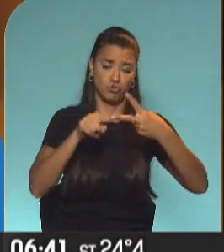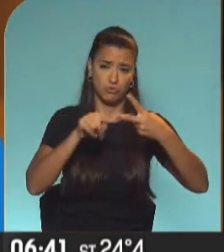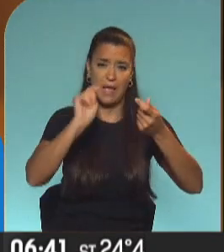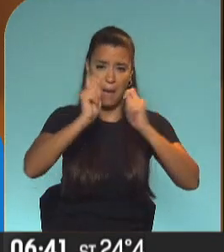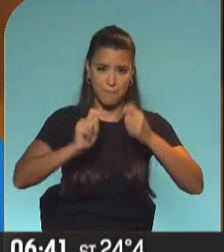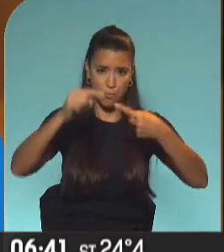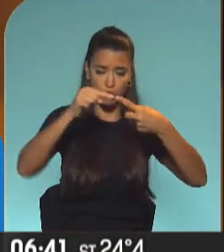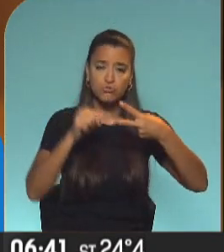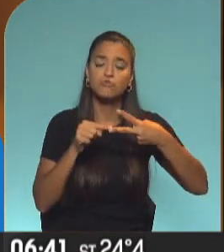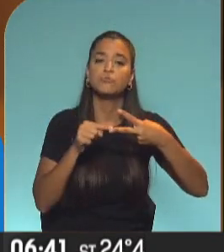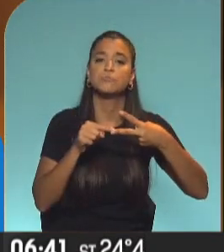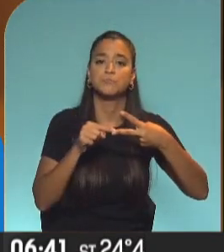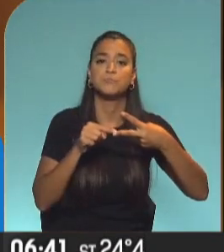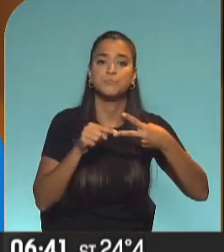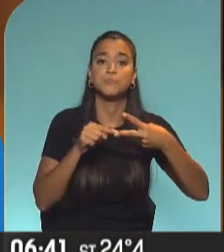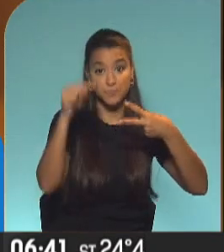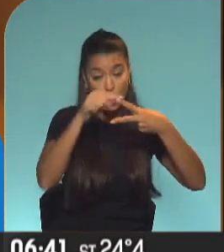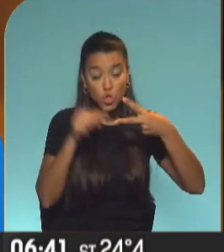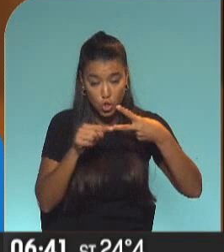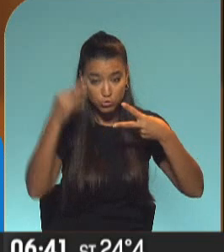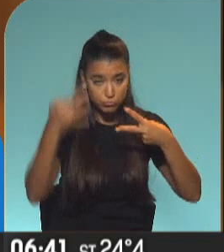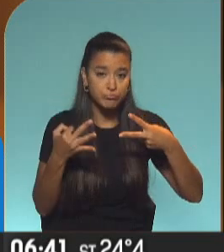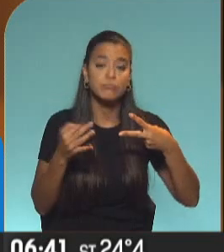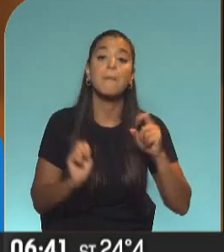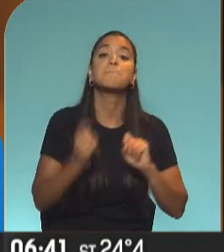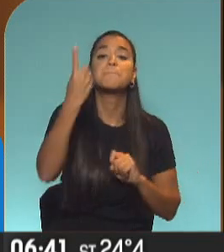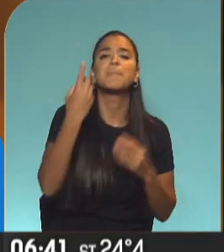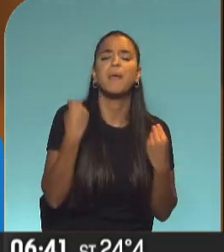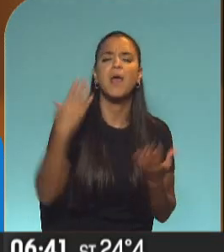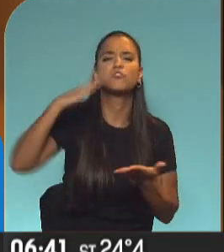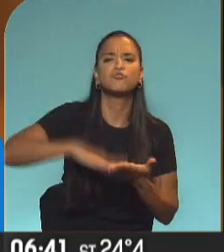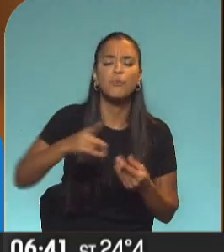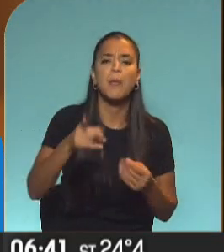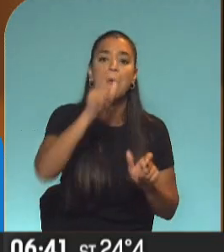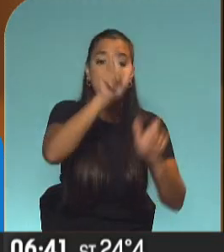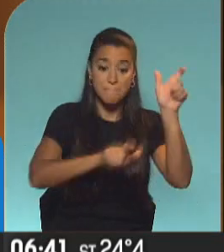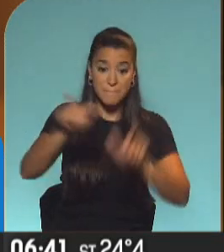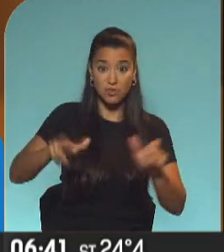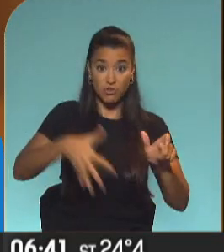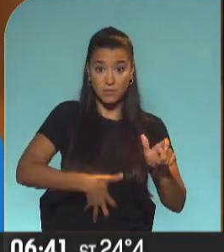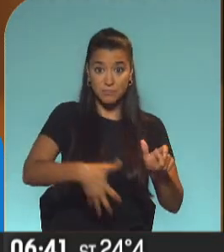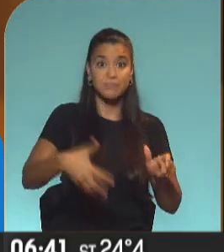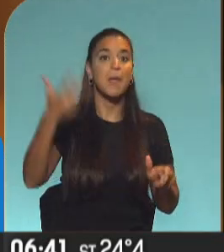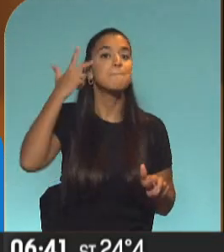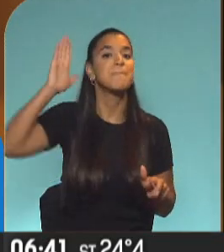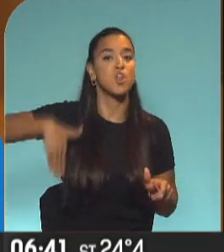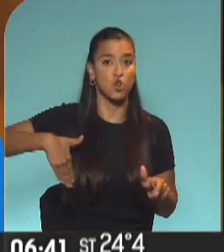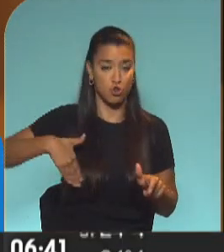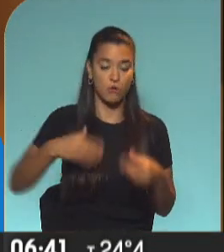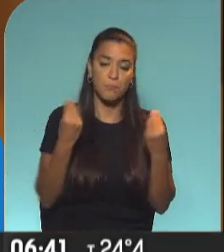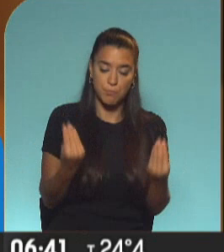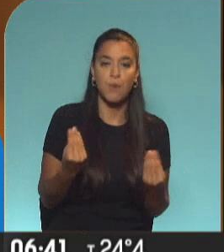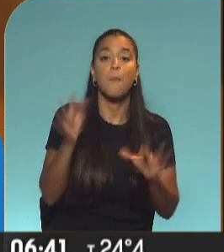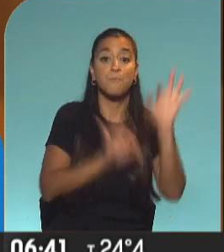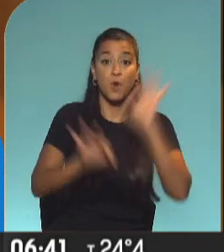precisamente. claro. Son dos más concretamente. La primera tiene que ver con las personas gestantes que son menores de edad. ¿Por qué? Porque en el